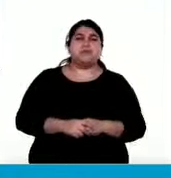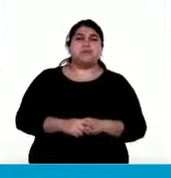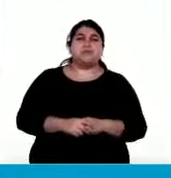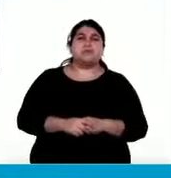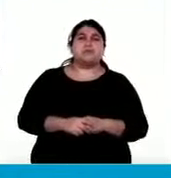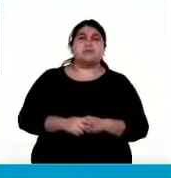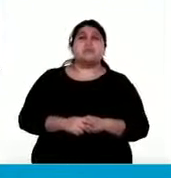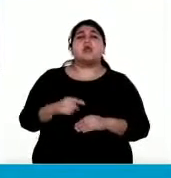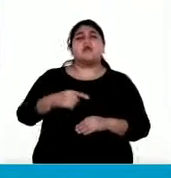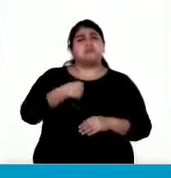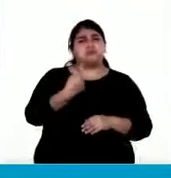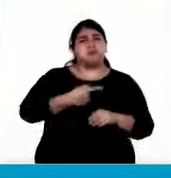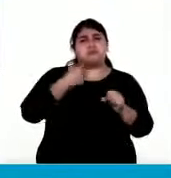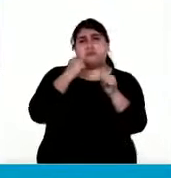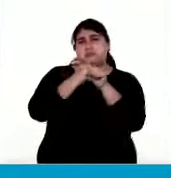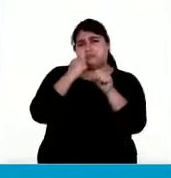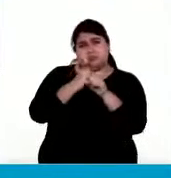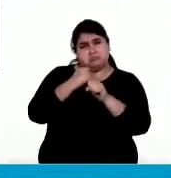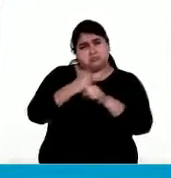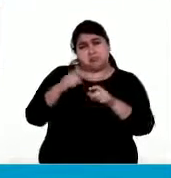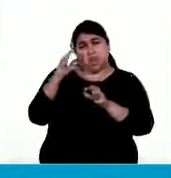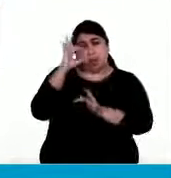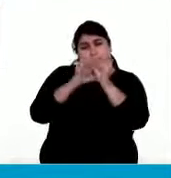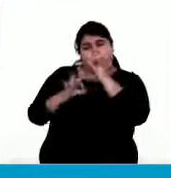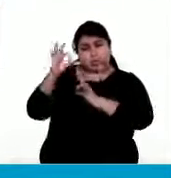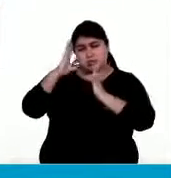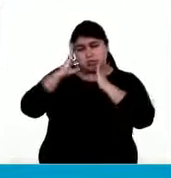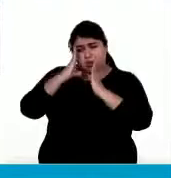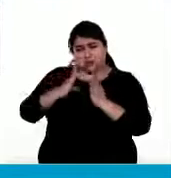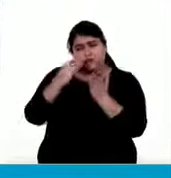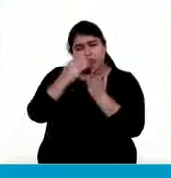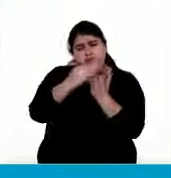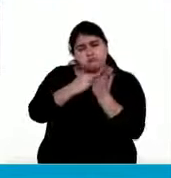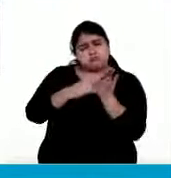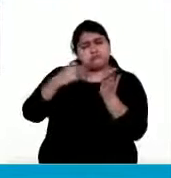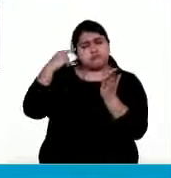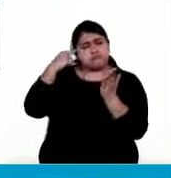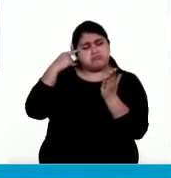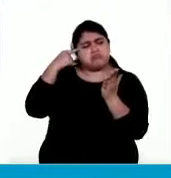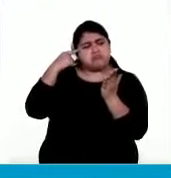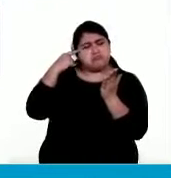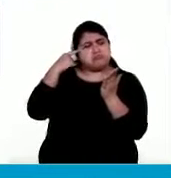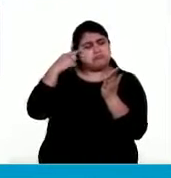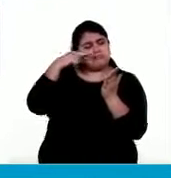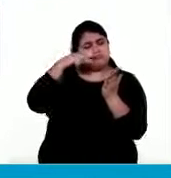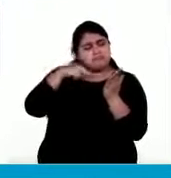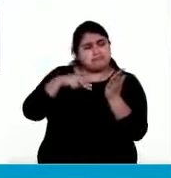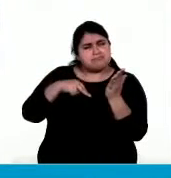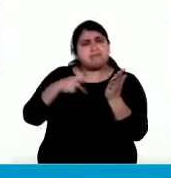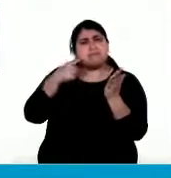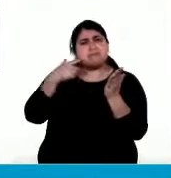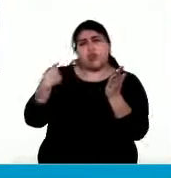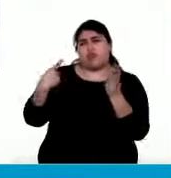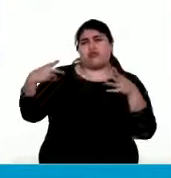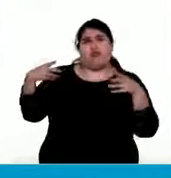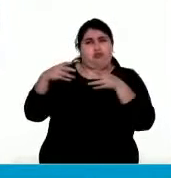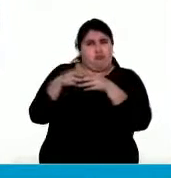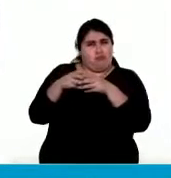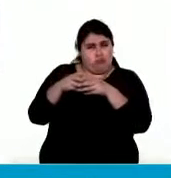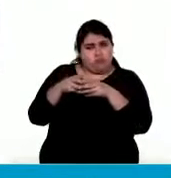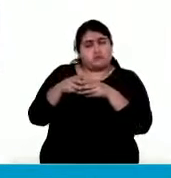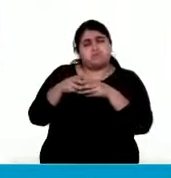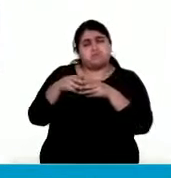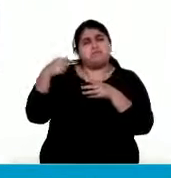Hemos trabajado este proyecto muy a conciencia por mi procedencia. Hemos